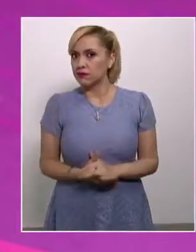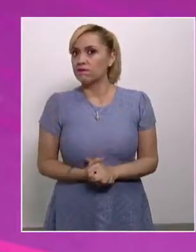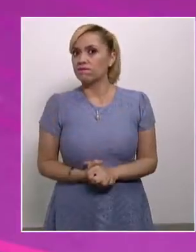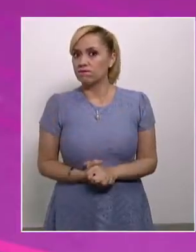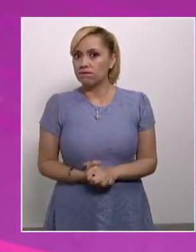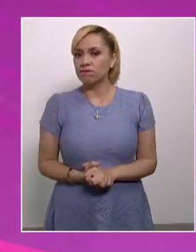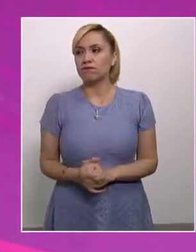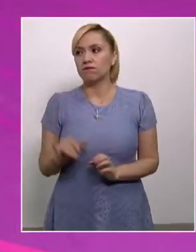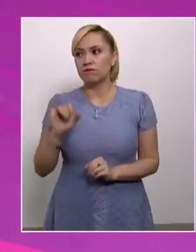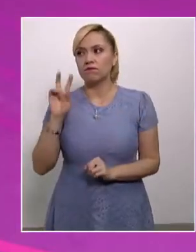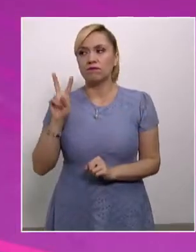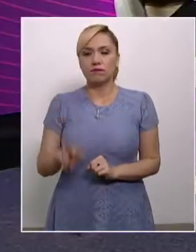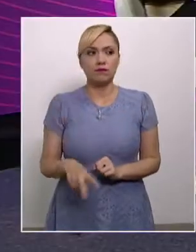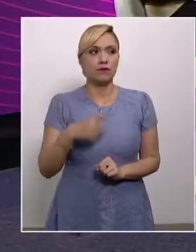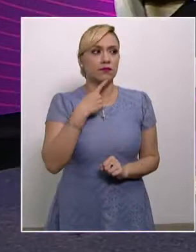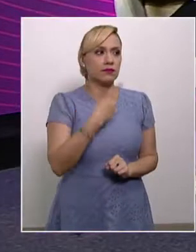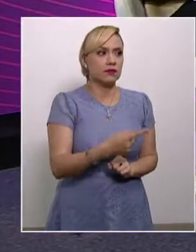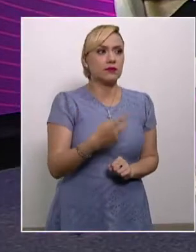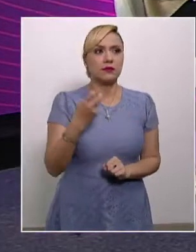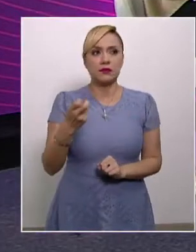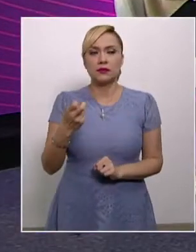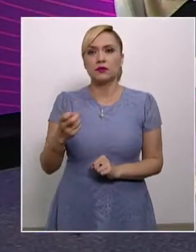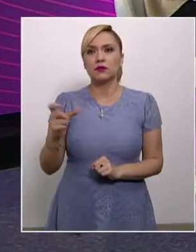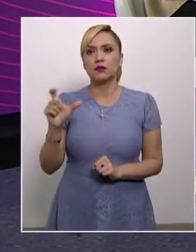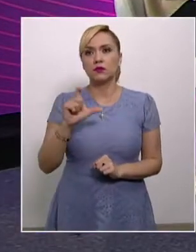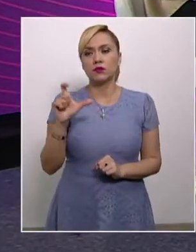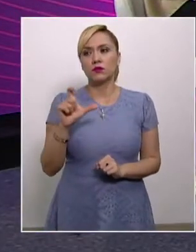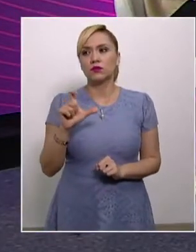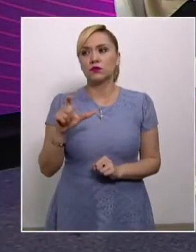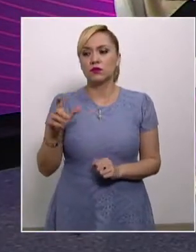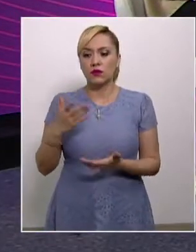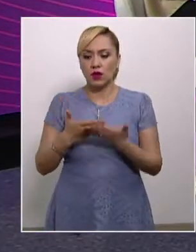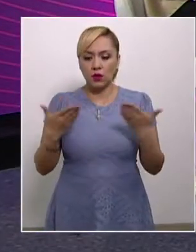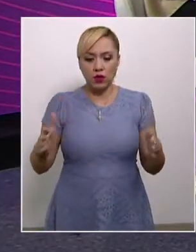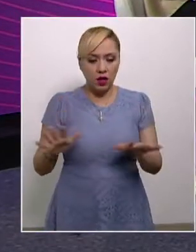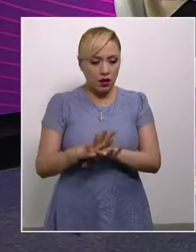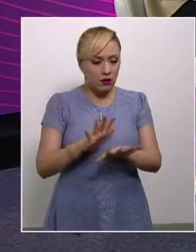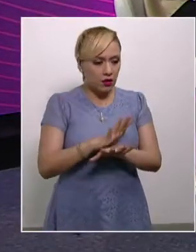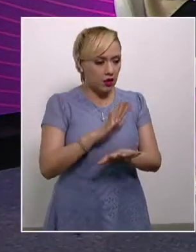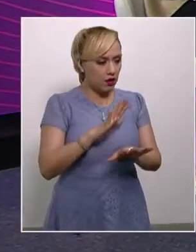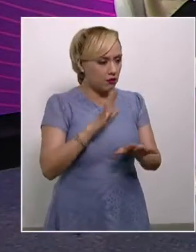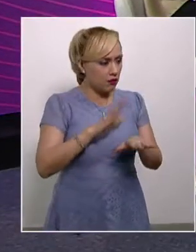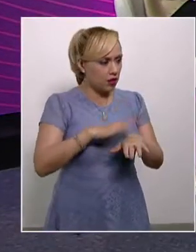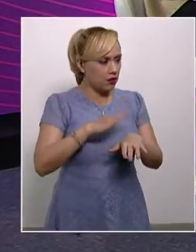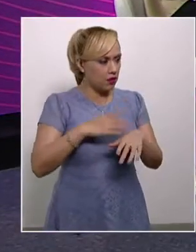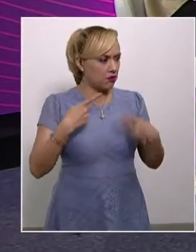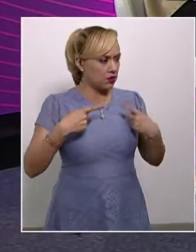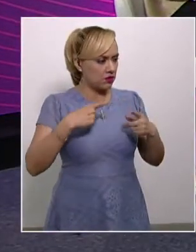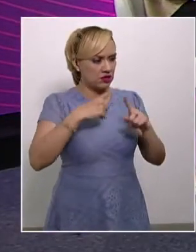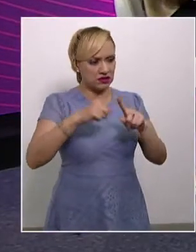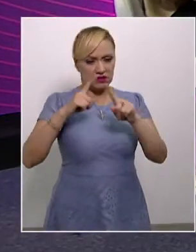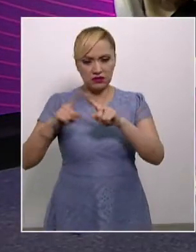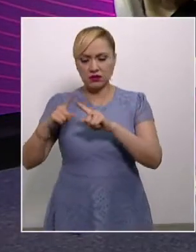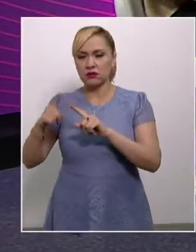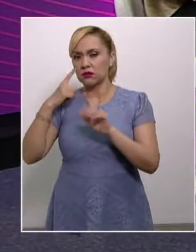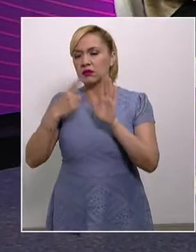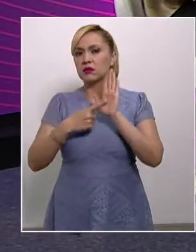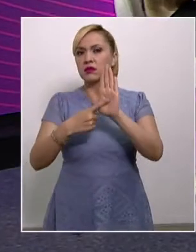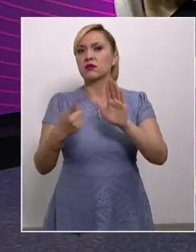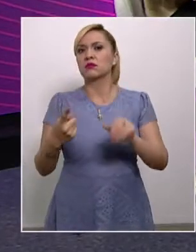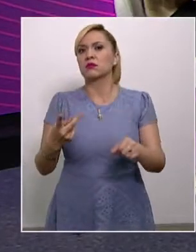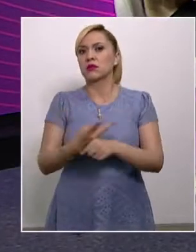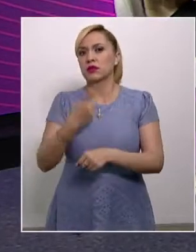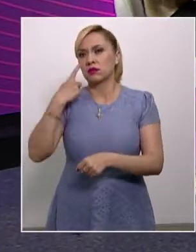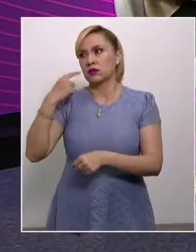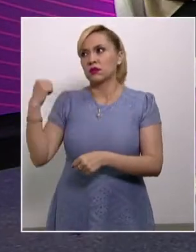decíamos en algún programa anterior que justo el hecho de que hayan cambiado los perfiles es la muestra de lo que está ocurriendo, por ejemplo,